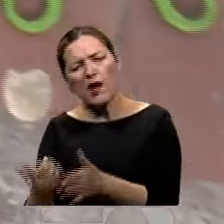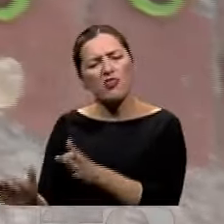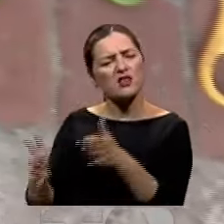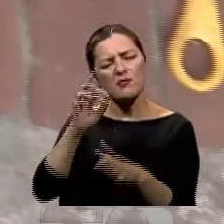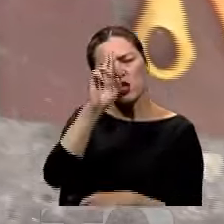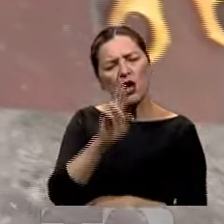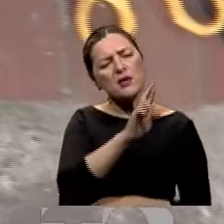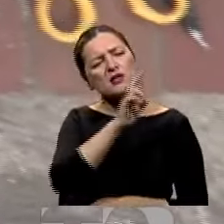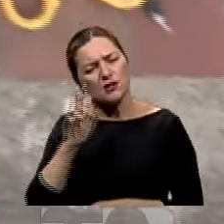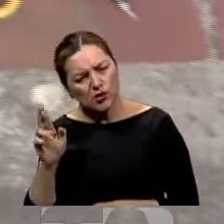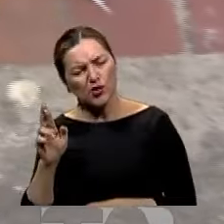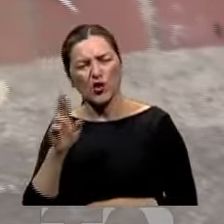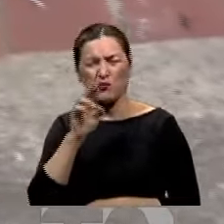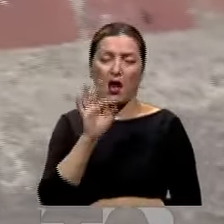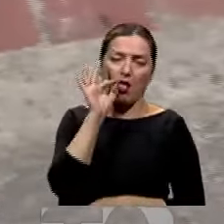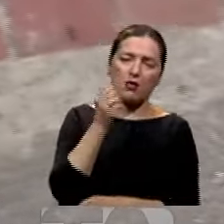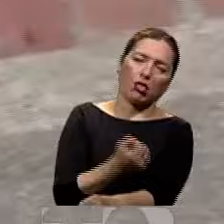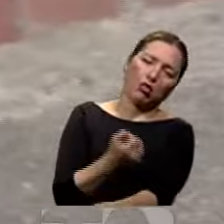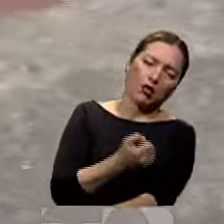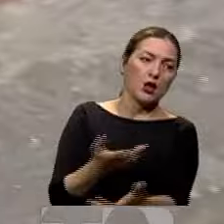vez, pues, retirarles de una manera,